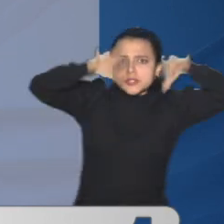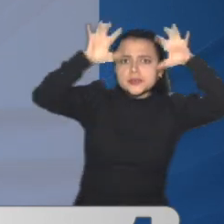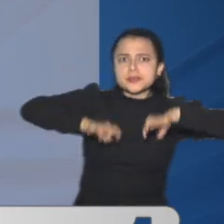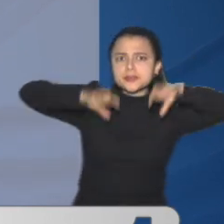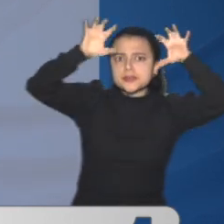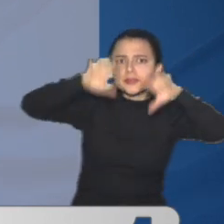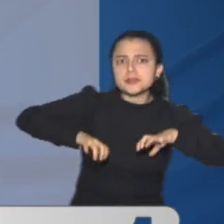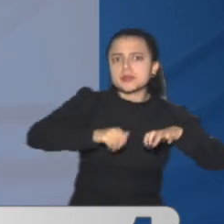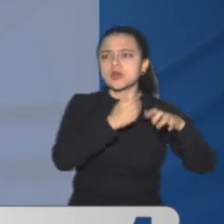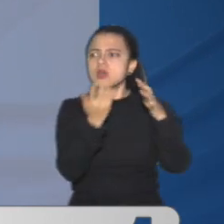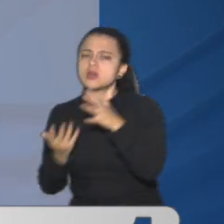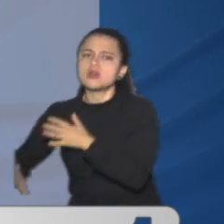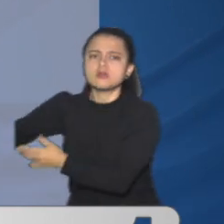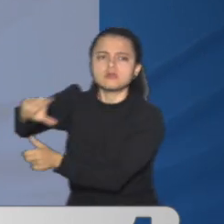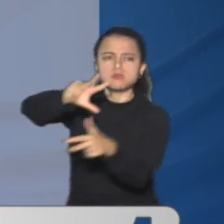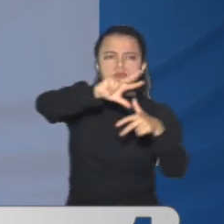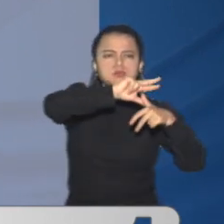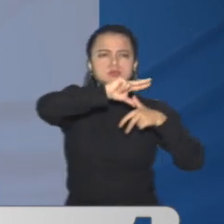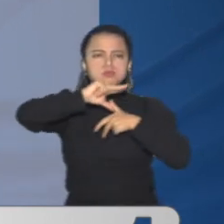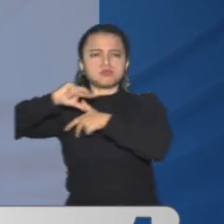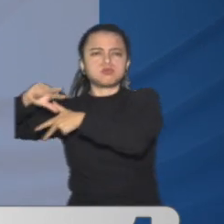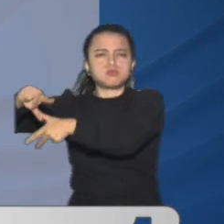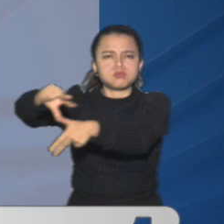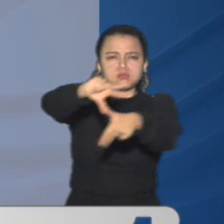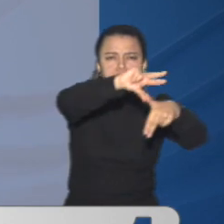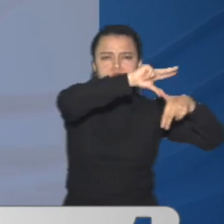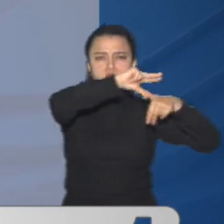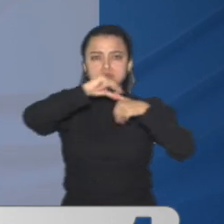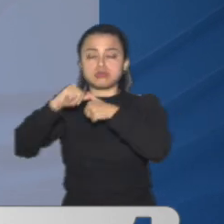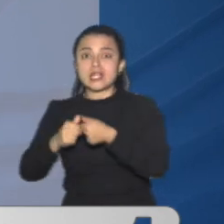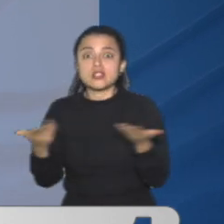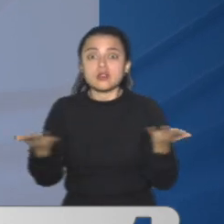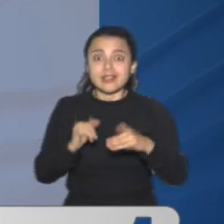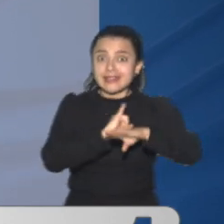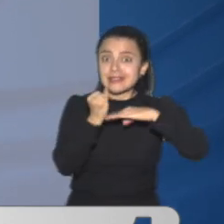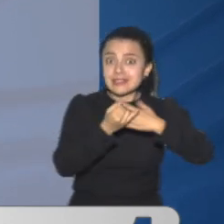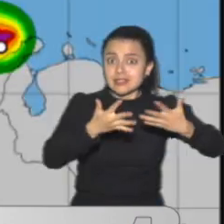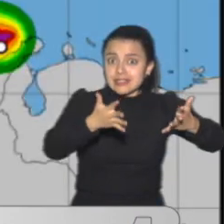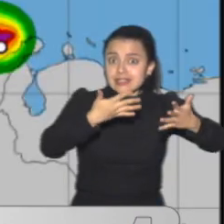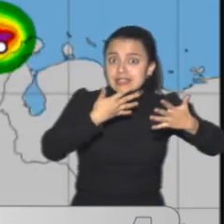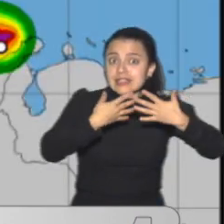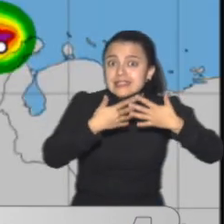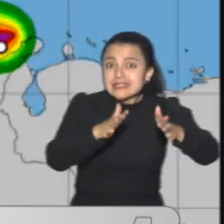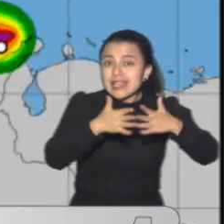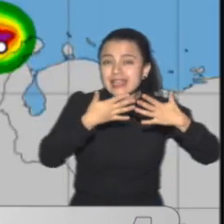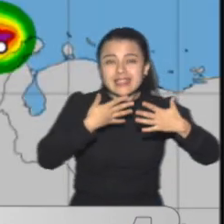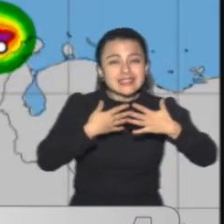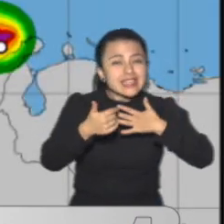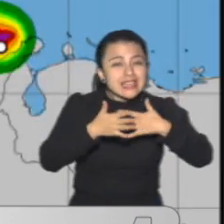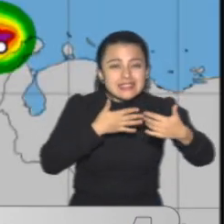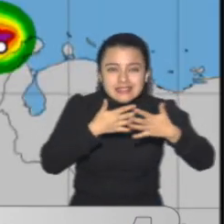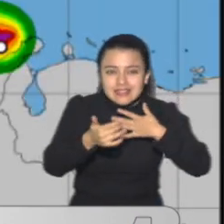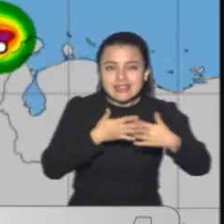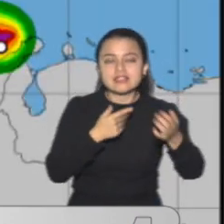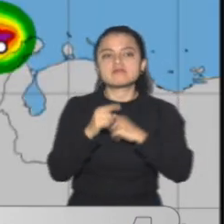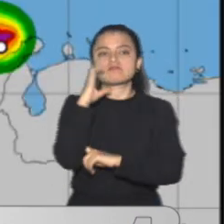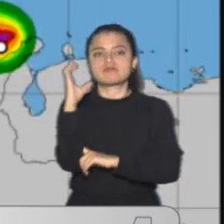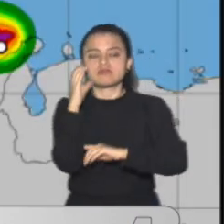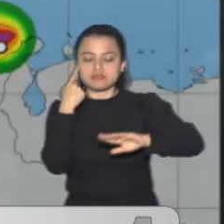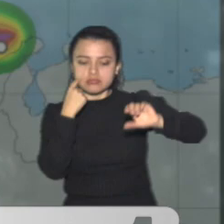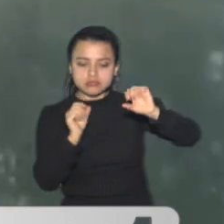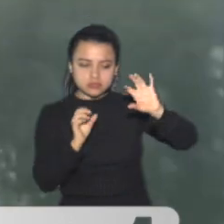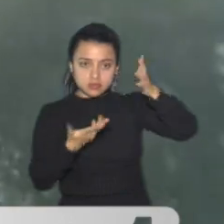las islas de san andrés en colombia y en las costas del mar caribe en costa rica y nicaragua el nh se está monitoreando